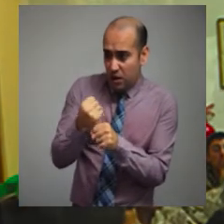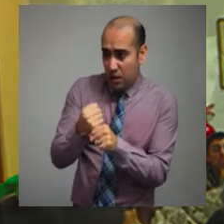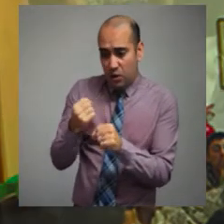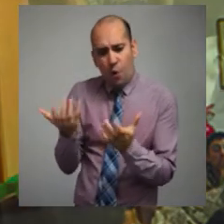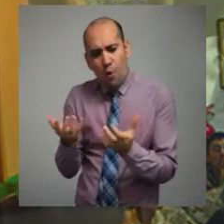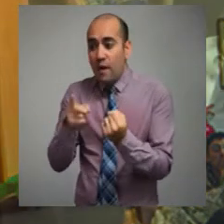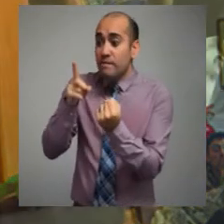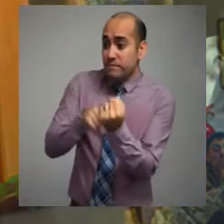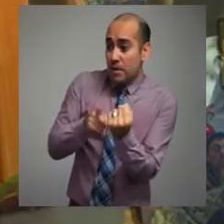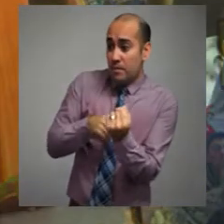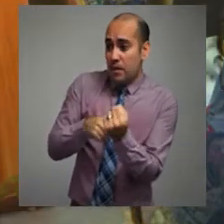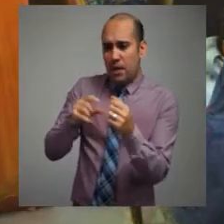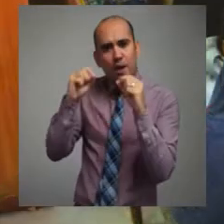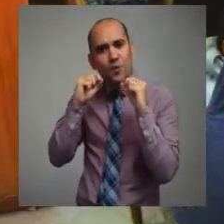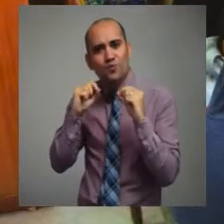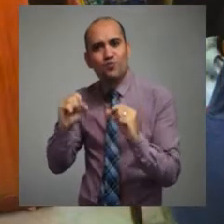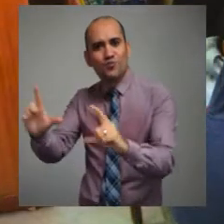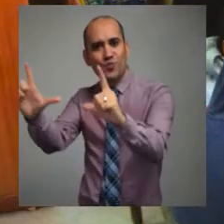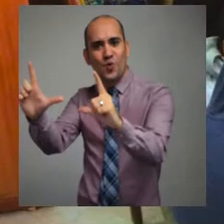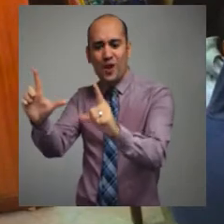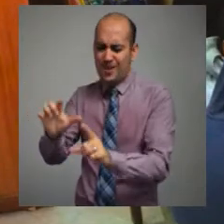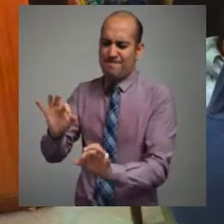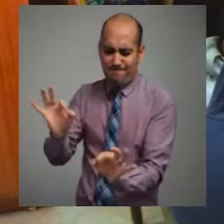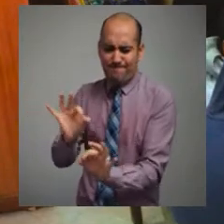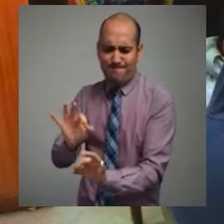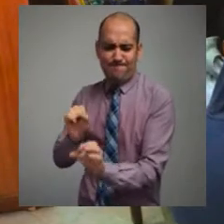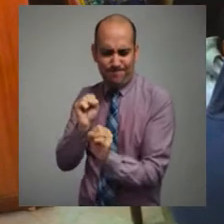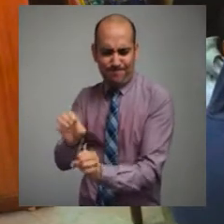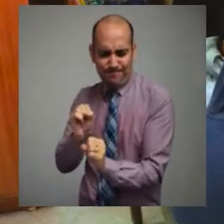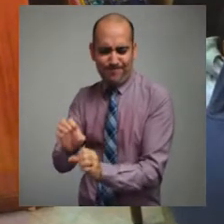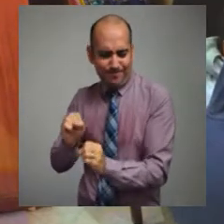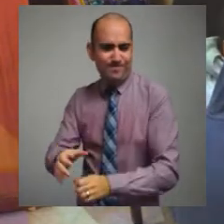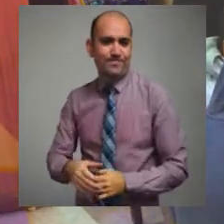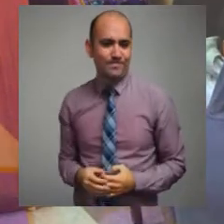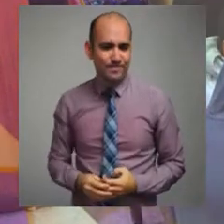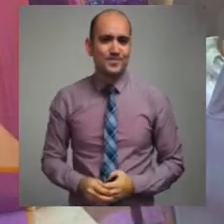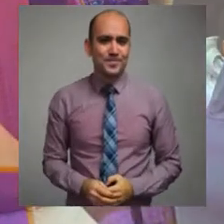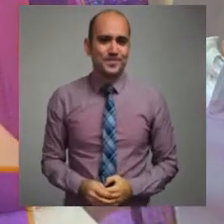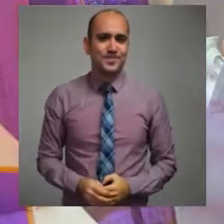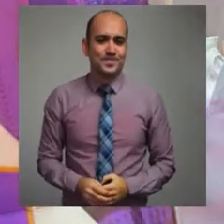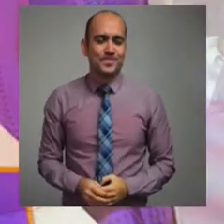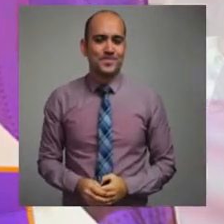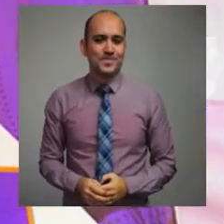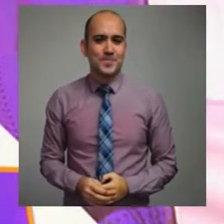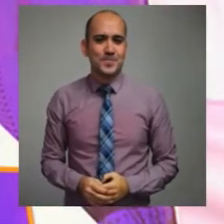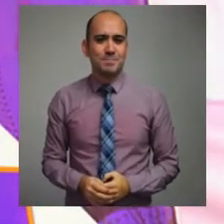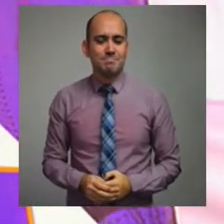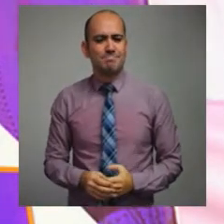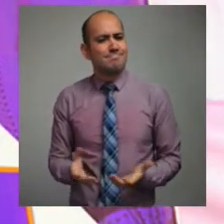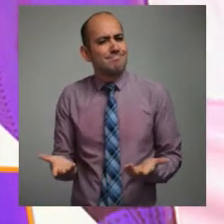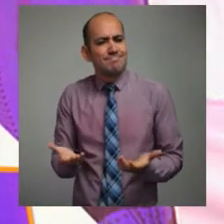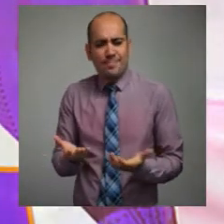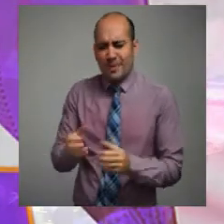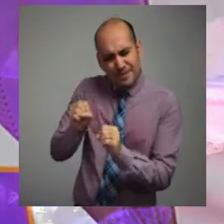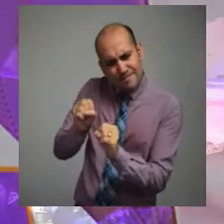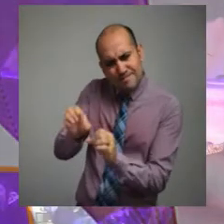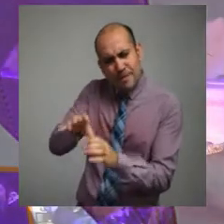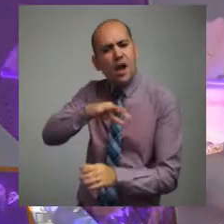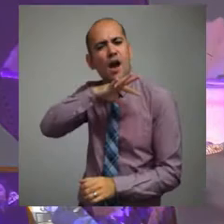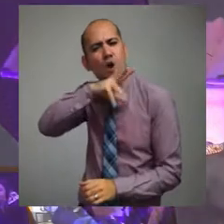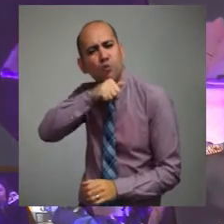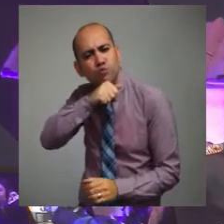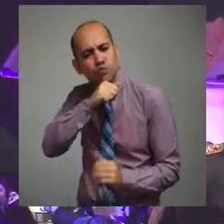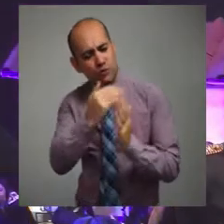expectativas a nivel educativas, laborales y familiares. El proceso de educación de adultos